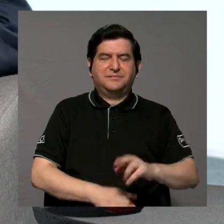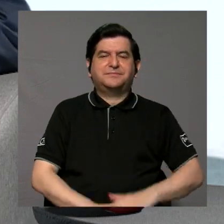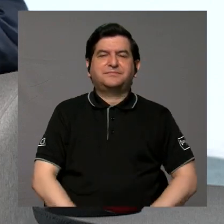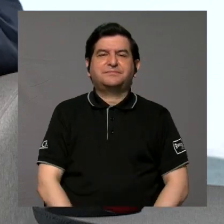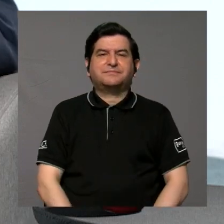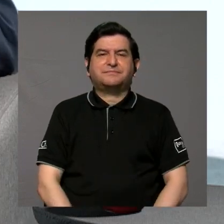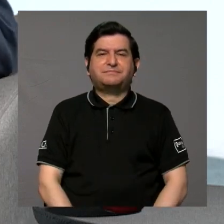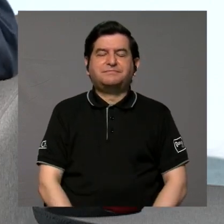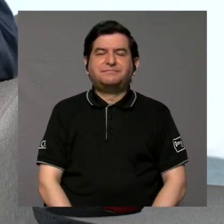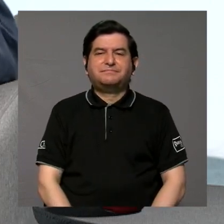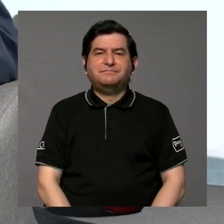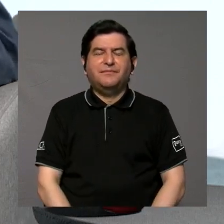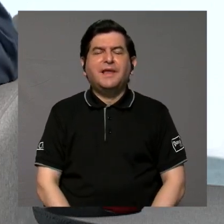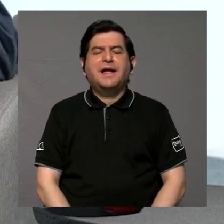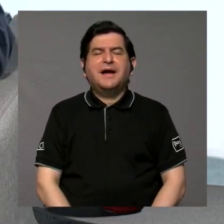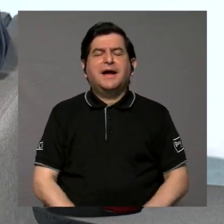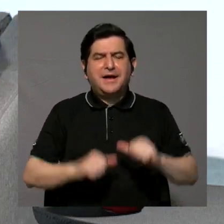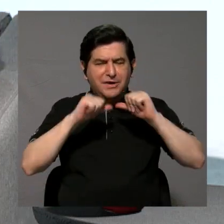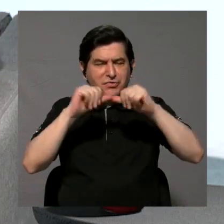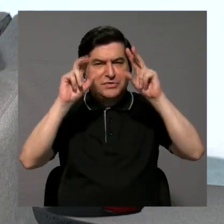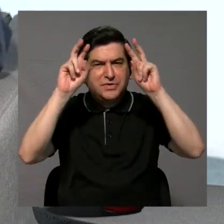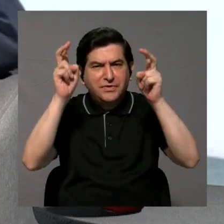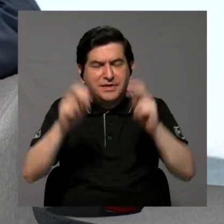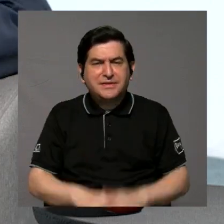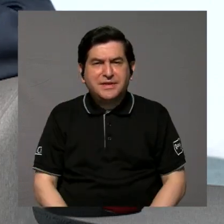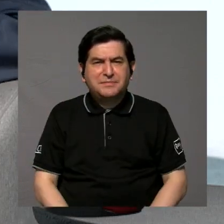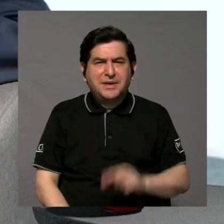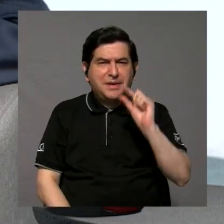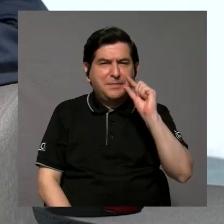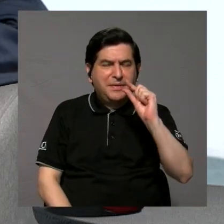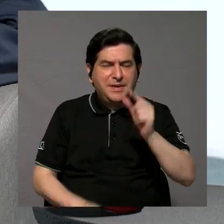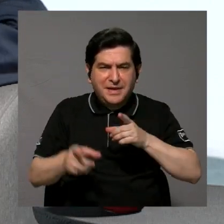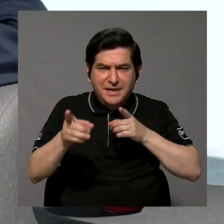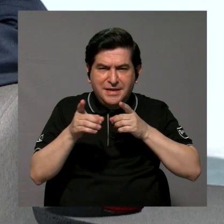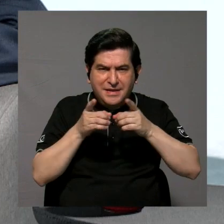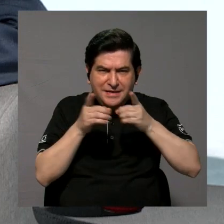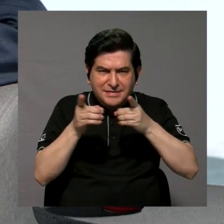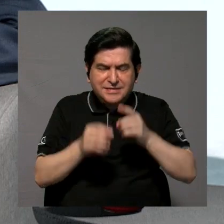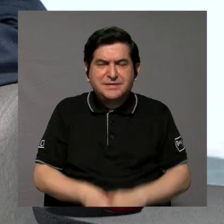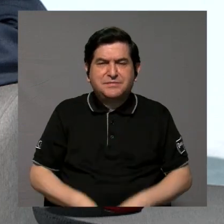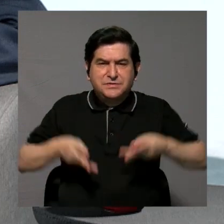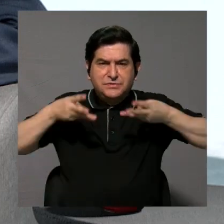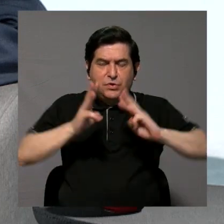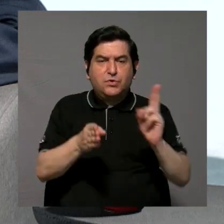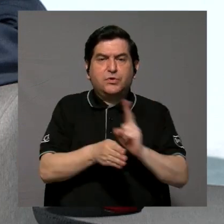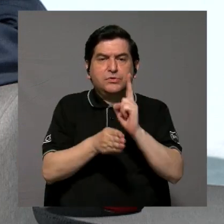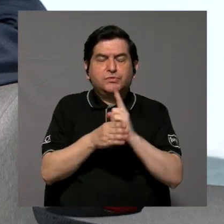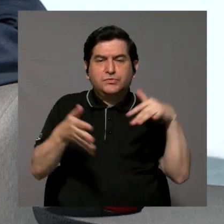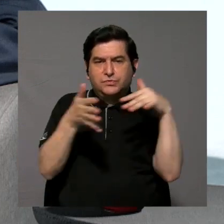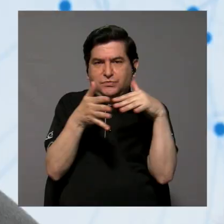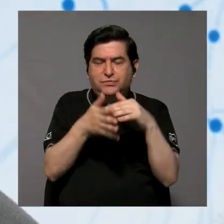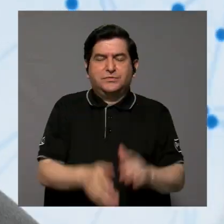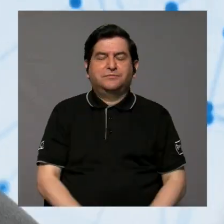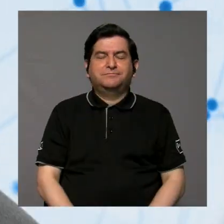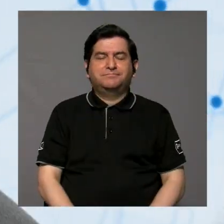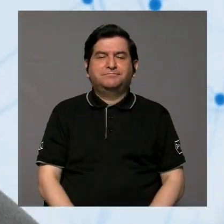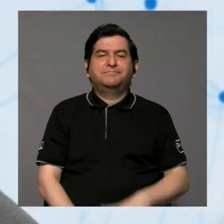Rica. Francisco, a ver si retomamos el tema de una breve descripción de la metodología que ustedes emplearon en este estudio. Bueno, muchísimas